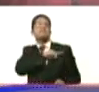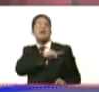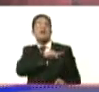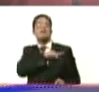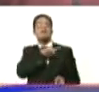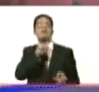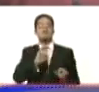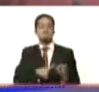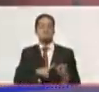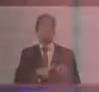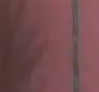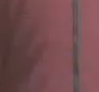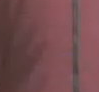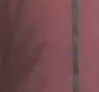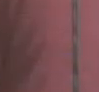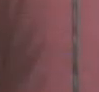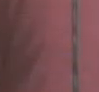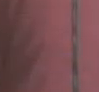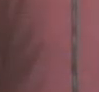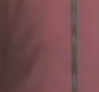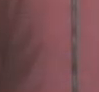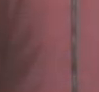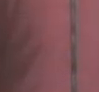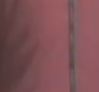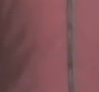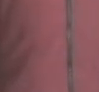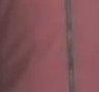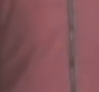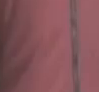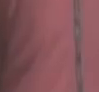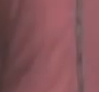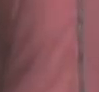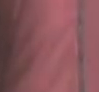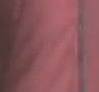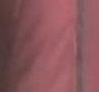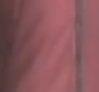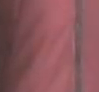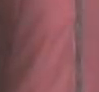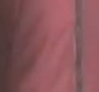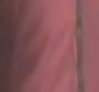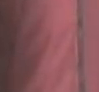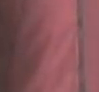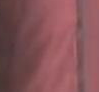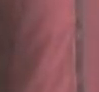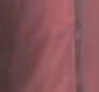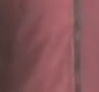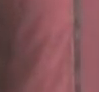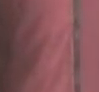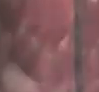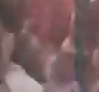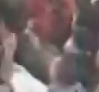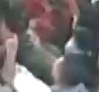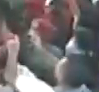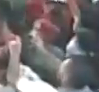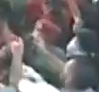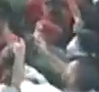subalternos, milicianos y milicianas, tropas de nuestra Fuerza Armada Nacional